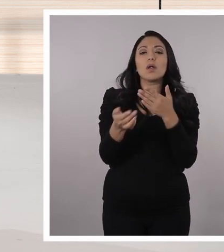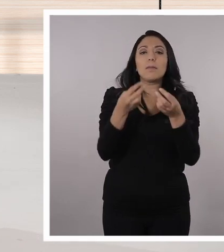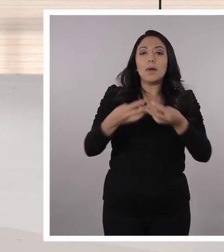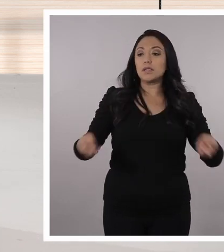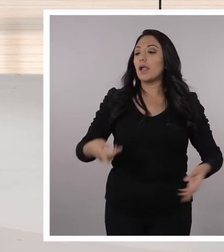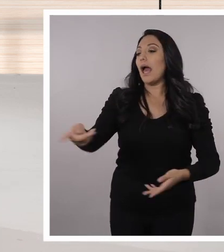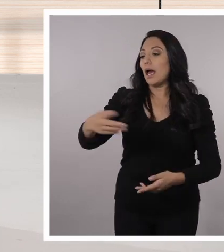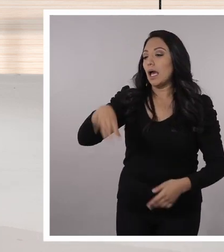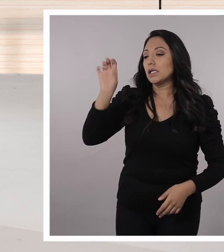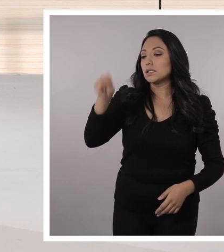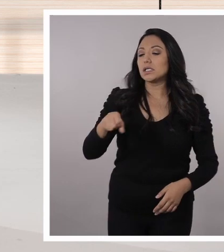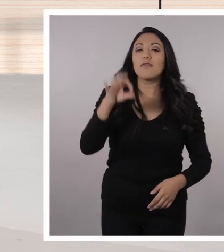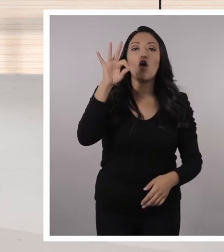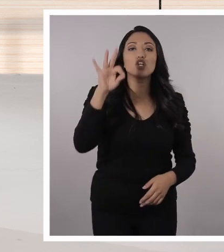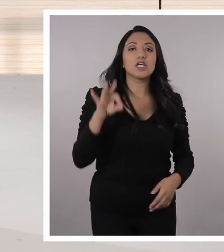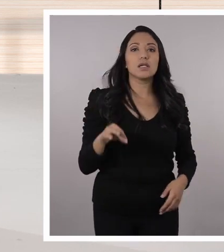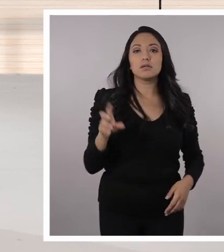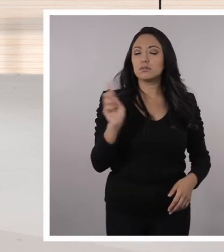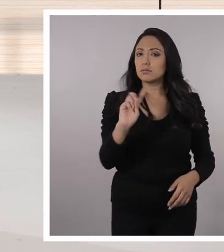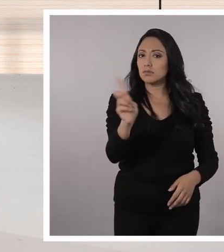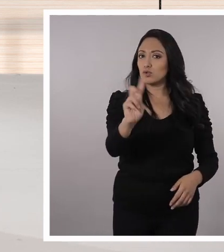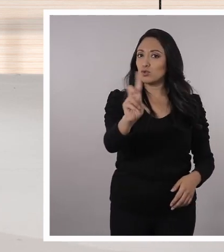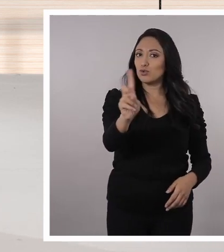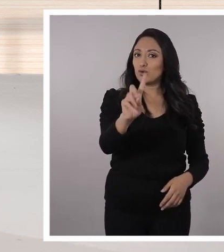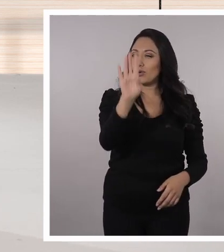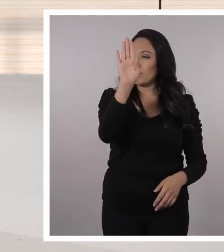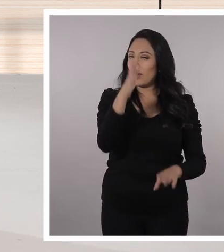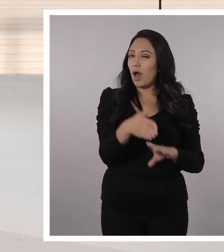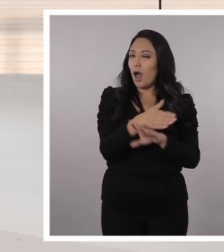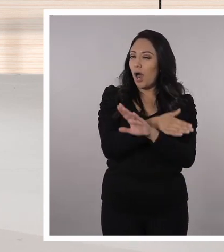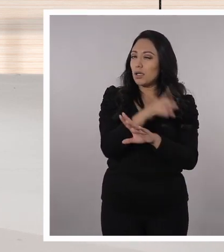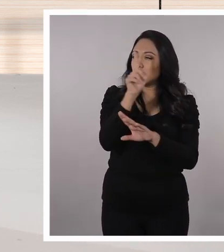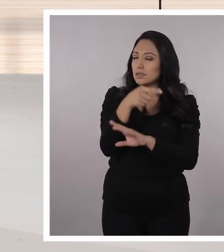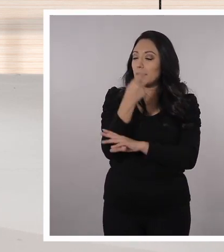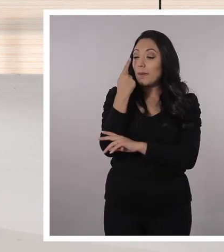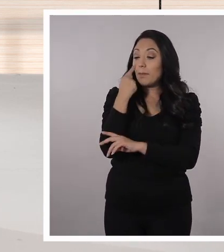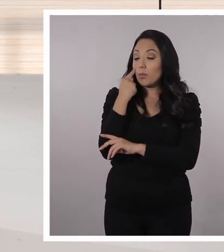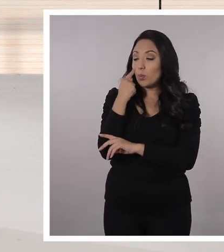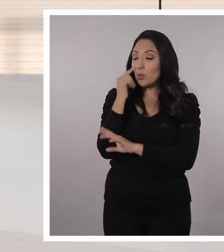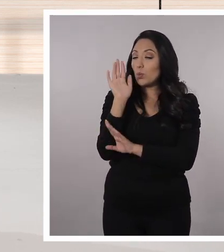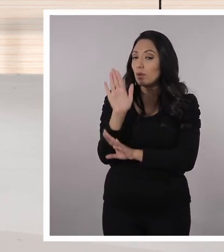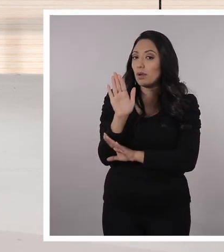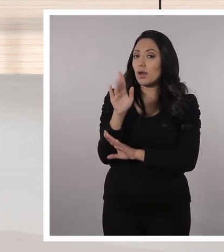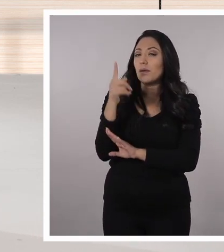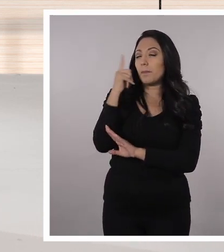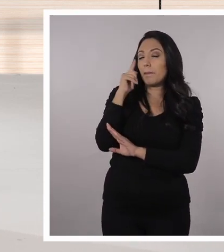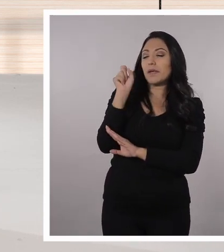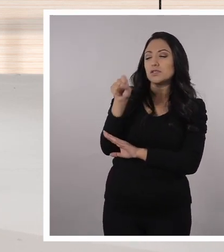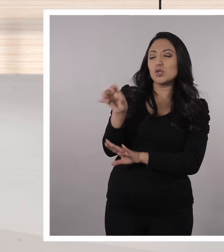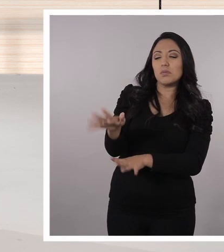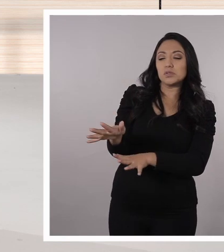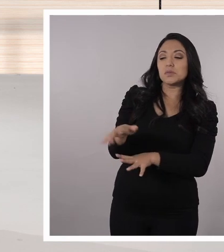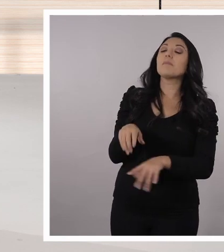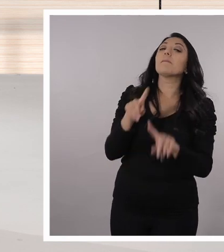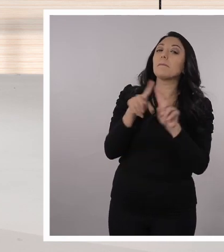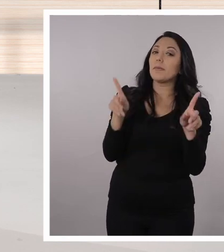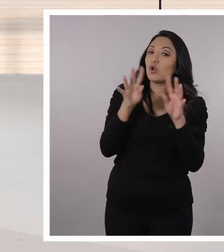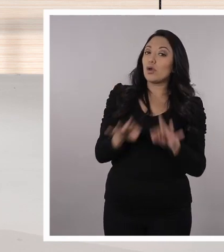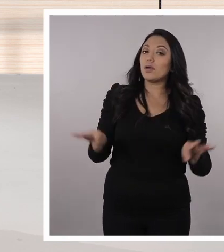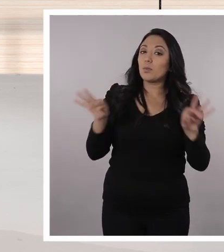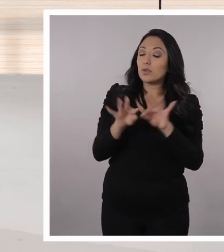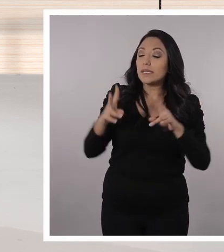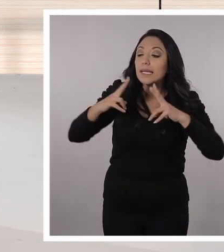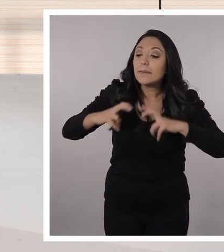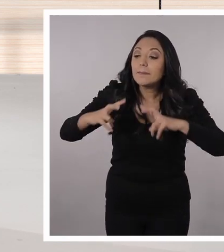material que vemos ahí es un fósil por la forma. Siempre es importante experimentar. Suponer es bueno suponer, pero es